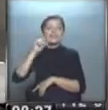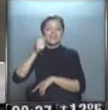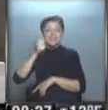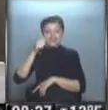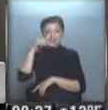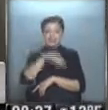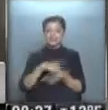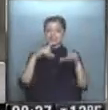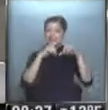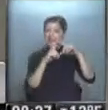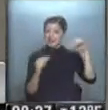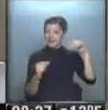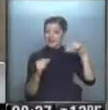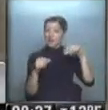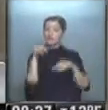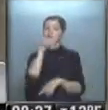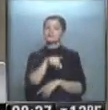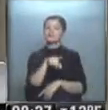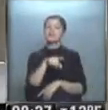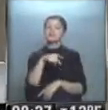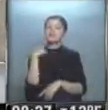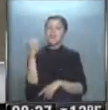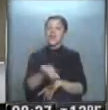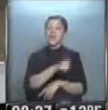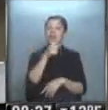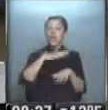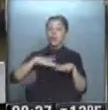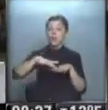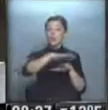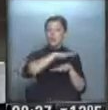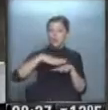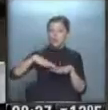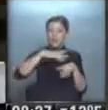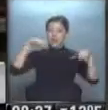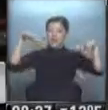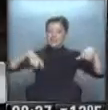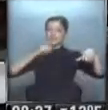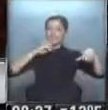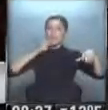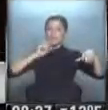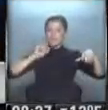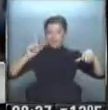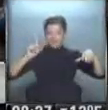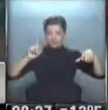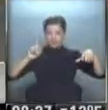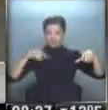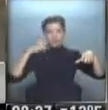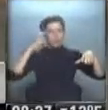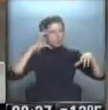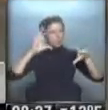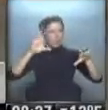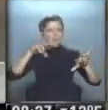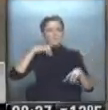Ganó allí en el circuito realizado en el Estadio Ciudad de La Plata. Recordamos que vimos entre viernes y sábado lo que